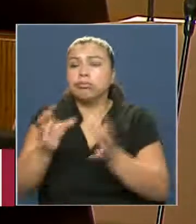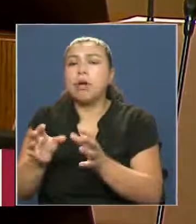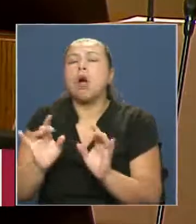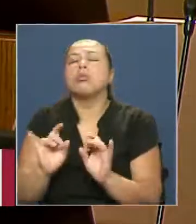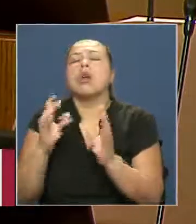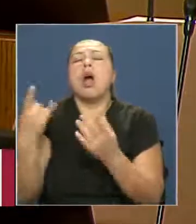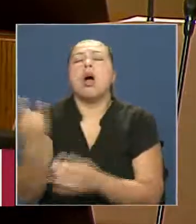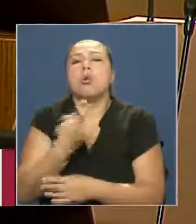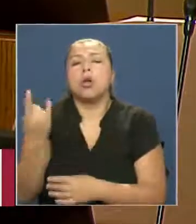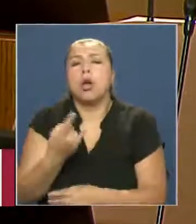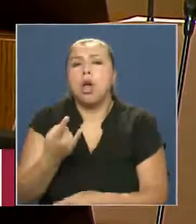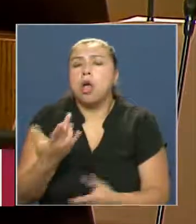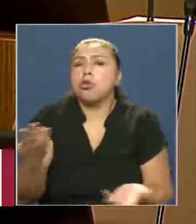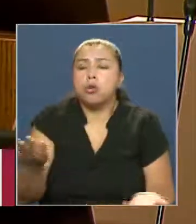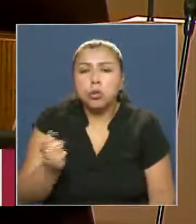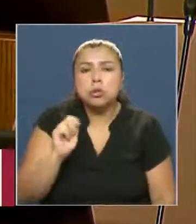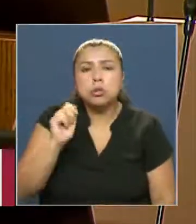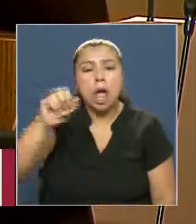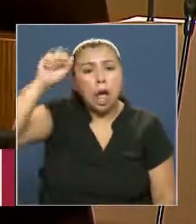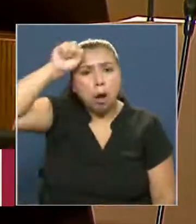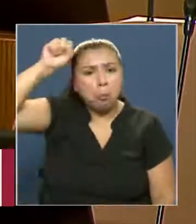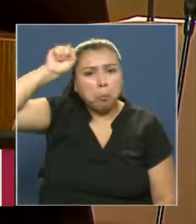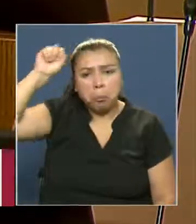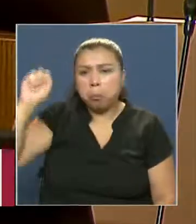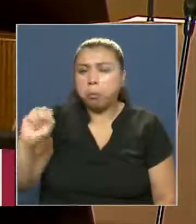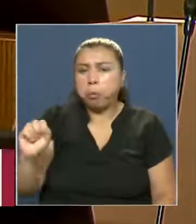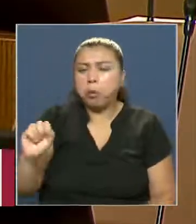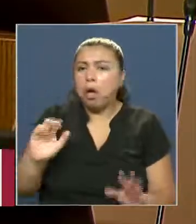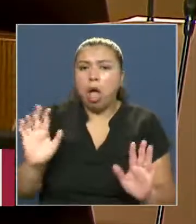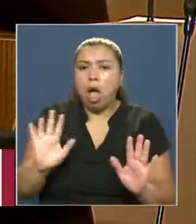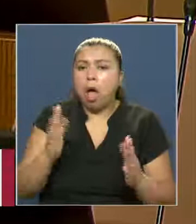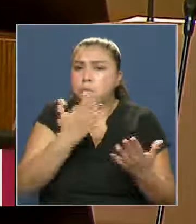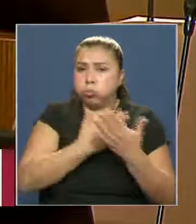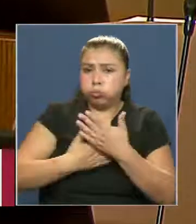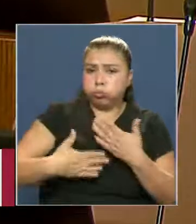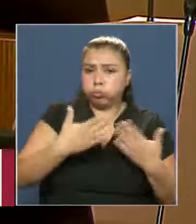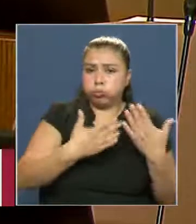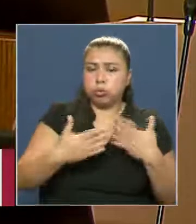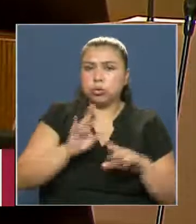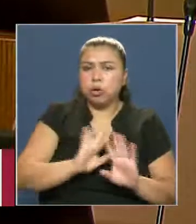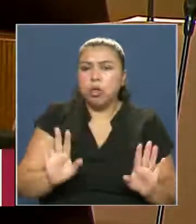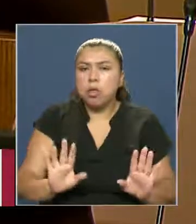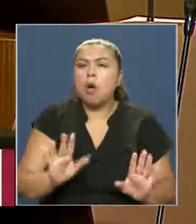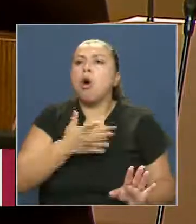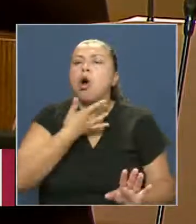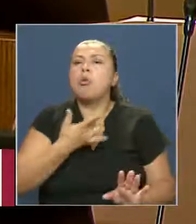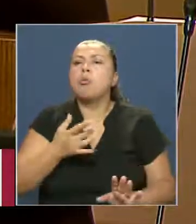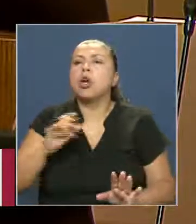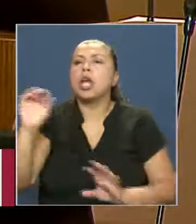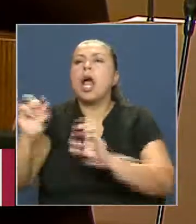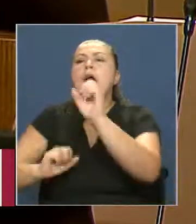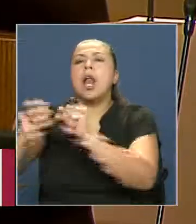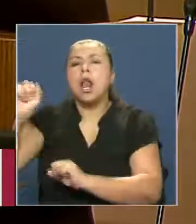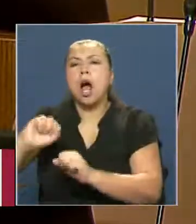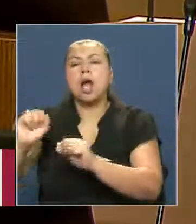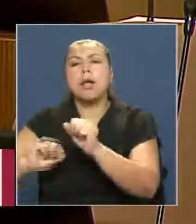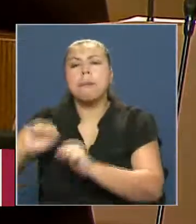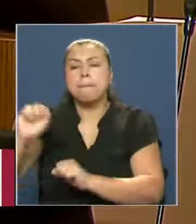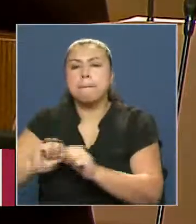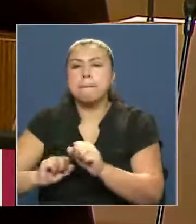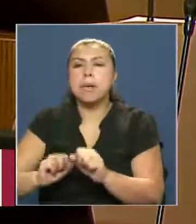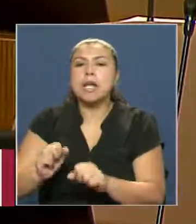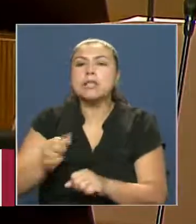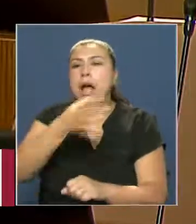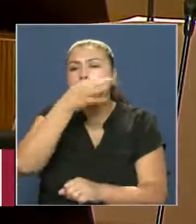ni siquiera bomberos tienen una protección adecuada porque no cuenta con los recursos para que estos inescrupulosos sigan lucrando en